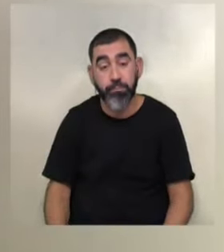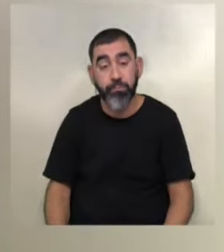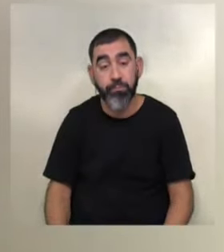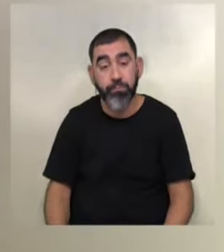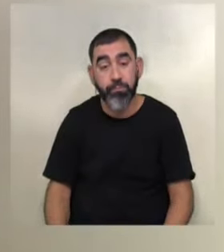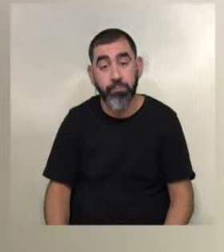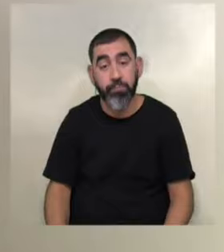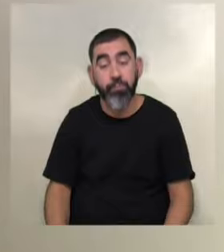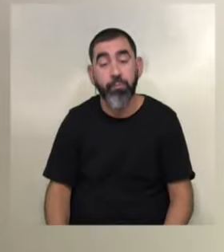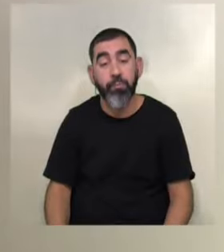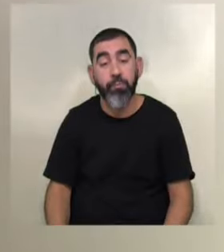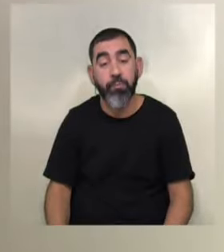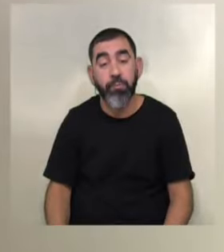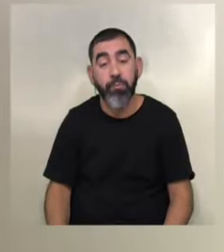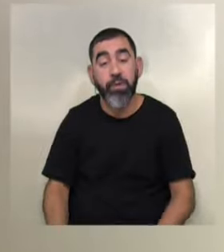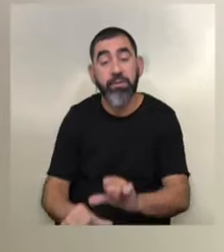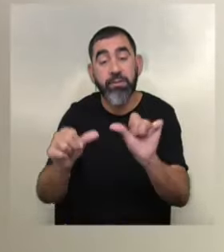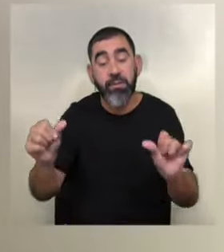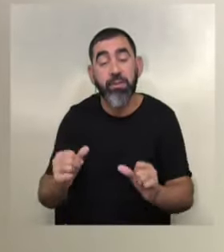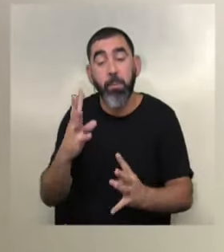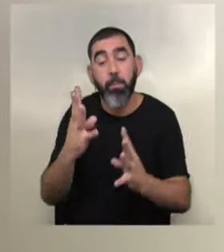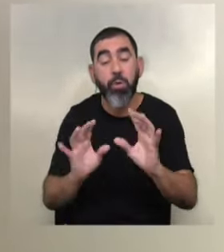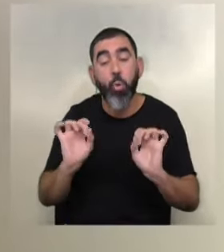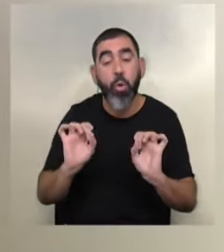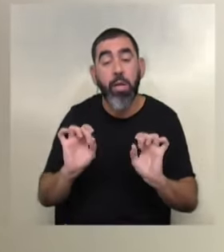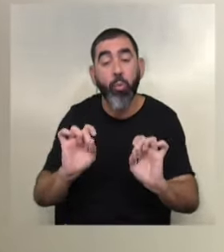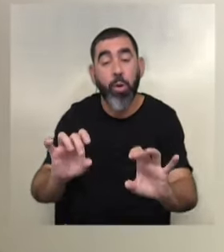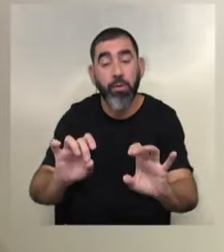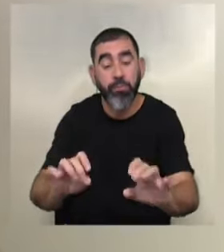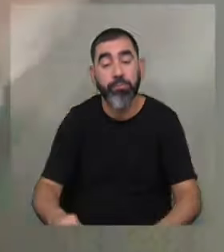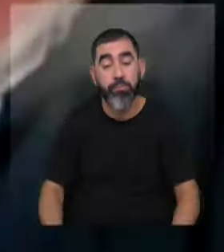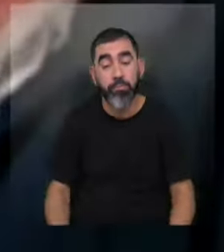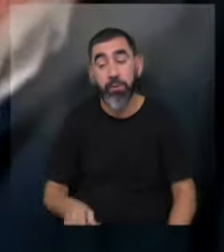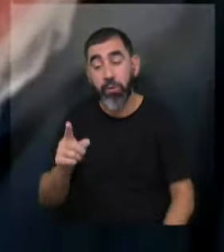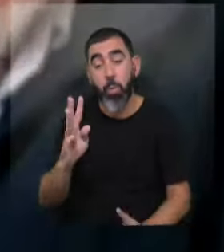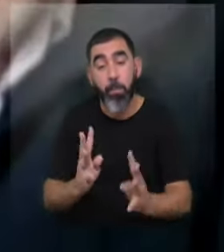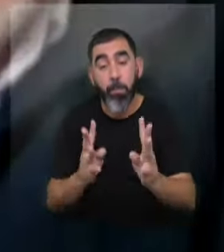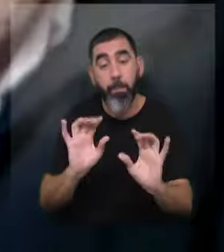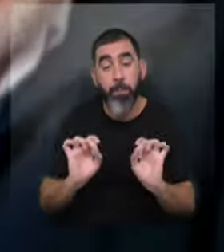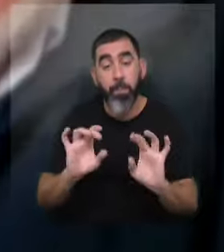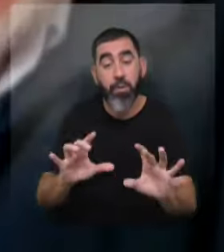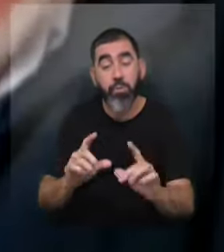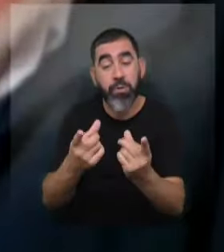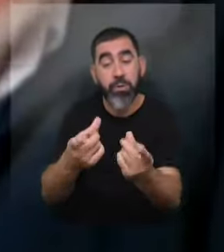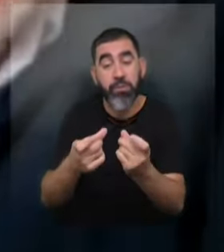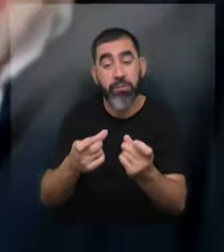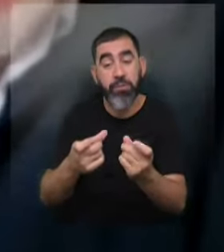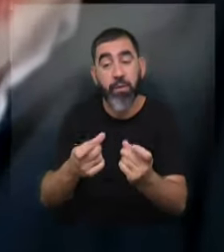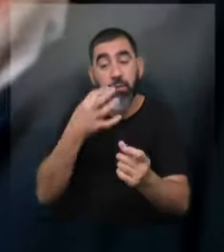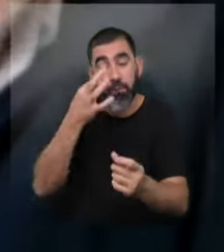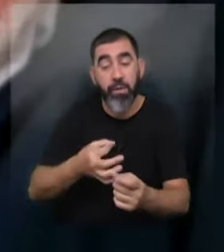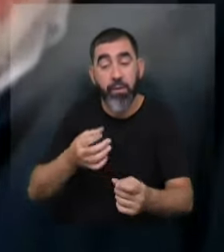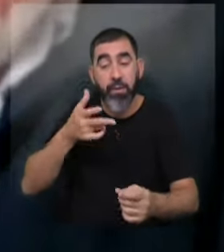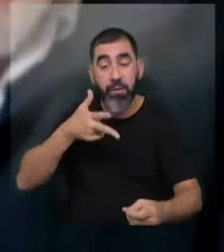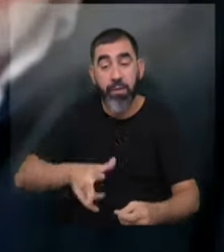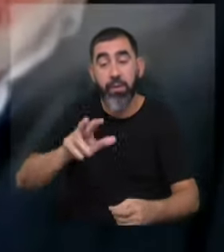se lleva a cabo sobre pastizales naturales. Y esos pastizales naturales requieren la presencia de